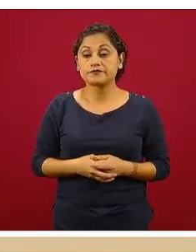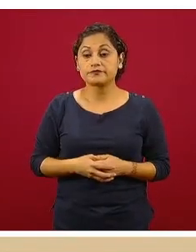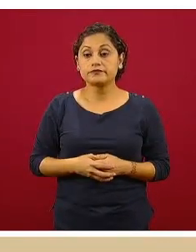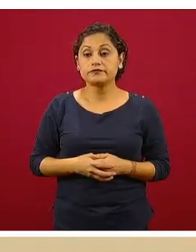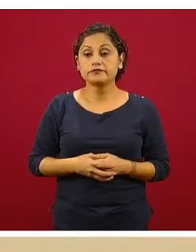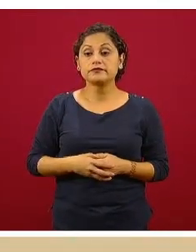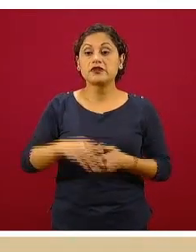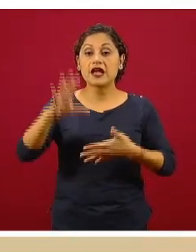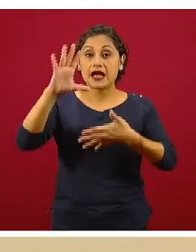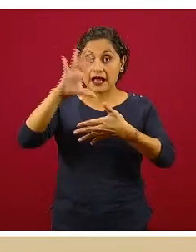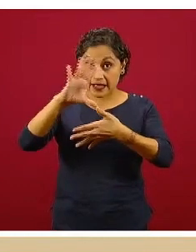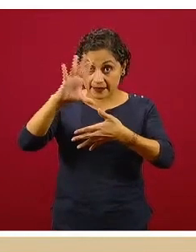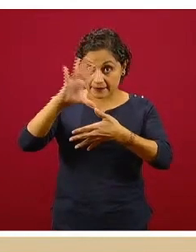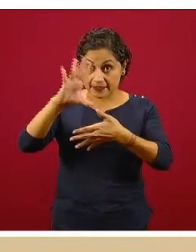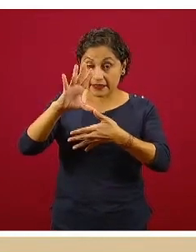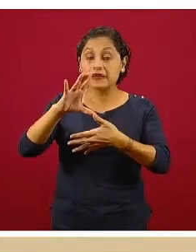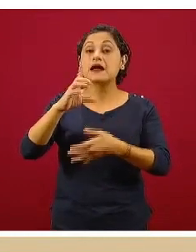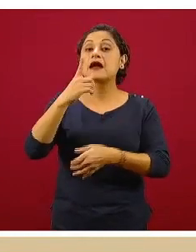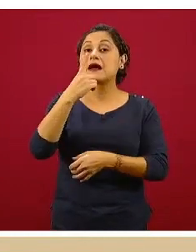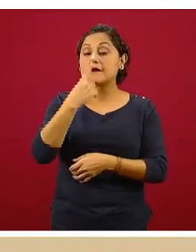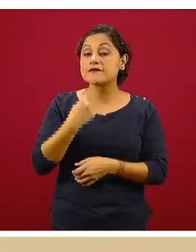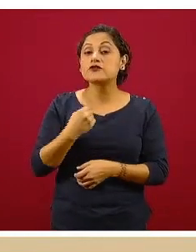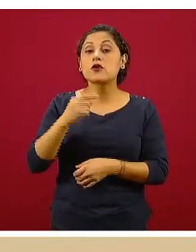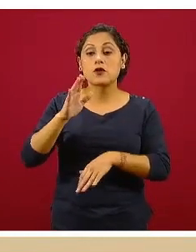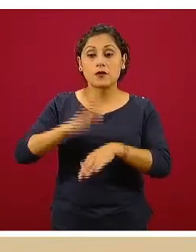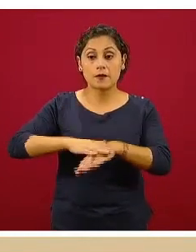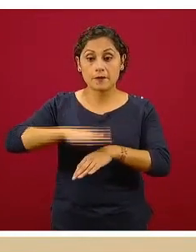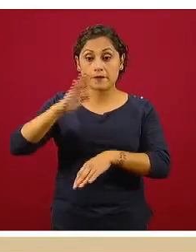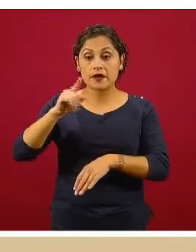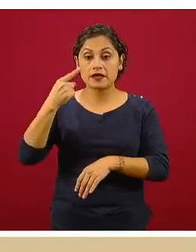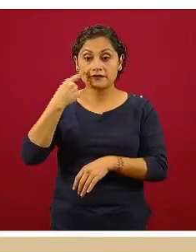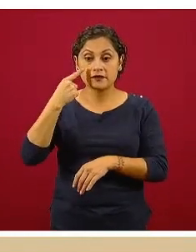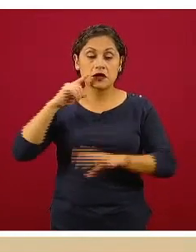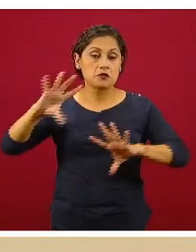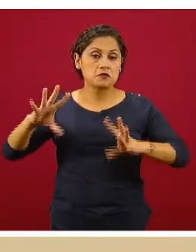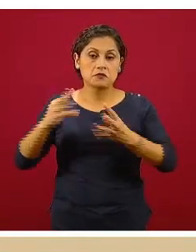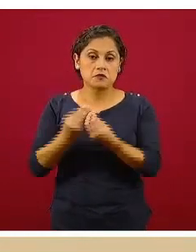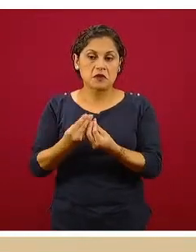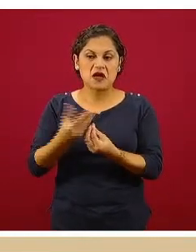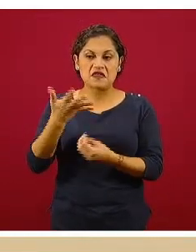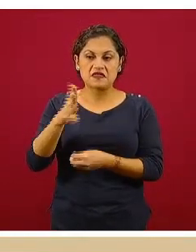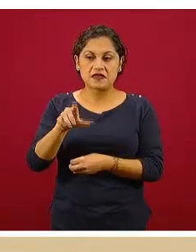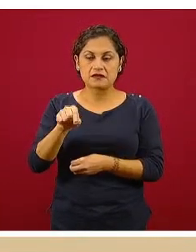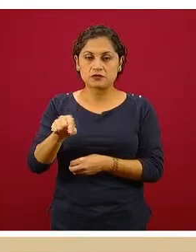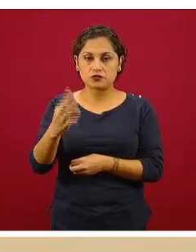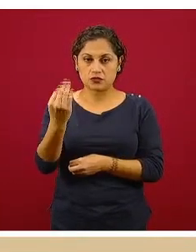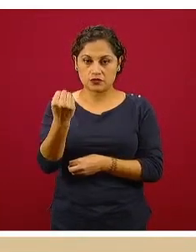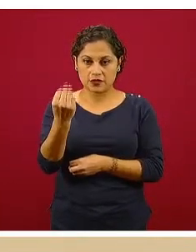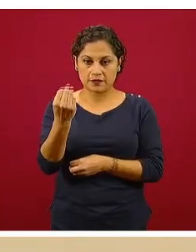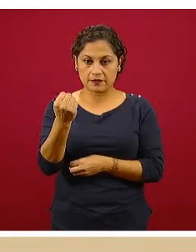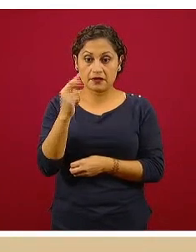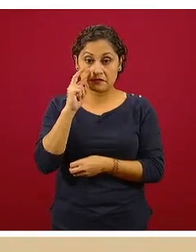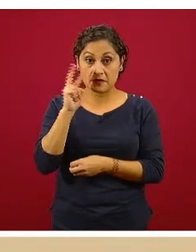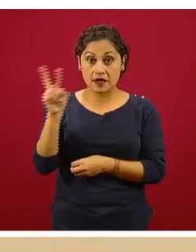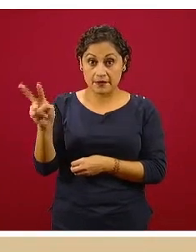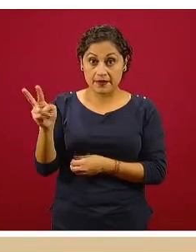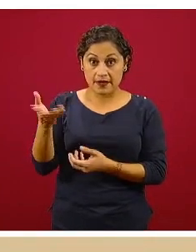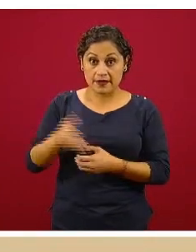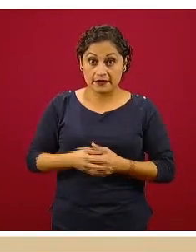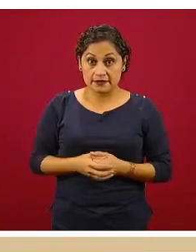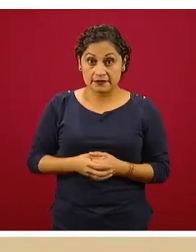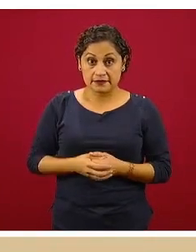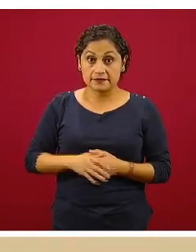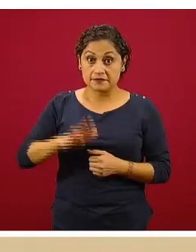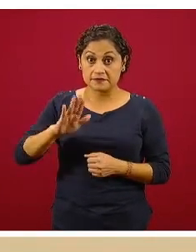América es el país con la más alta letalidad, aquí está redondeado, es 10.9. Sí, si lo vemos ahí, sí parece la más